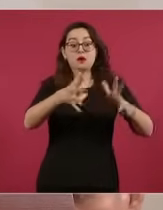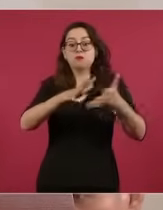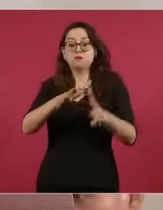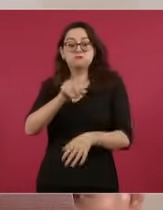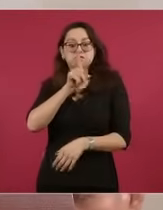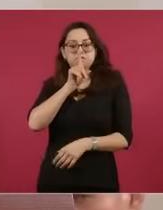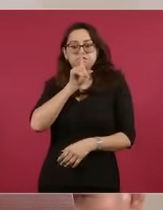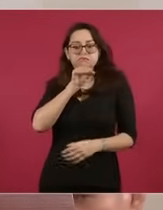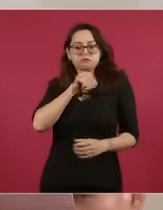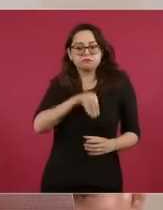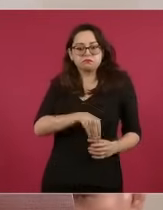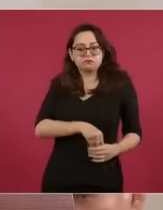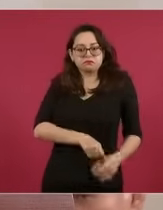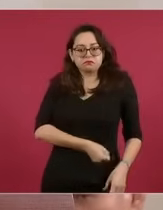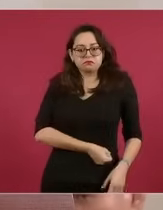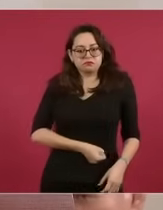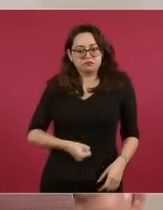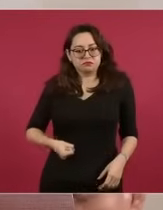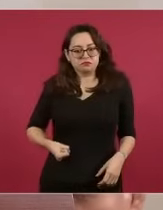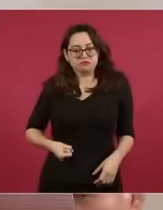Nada más para que vean.